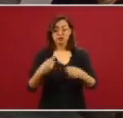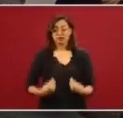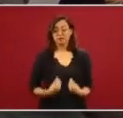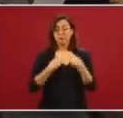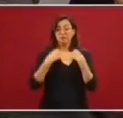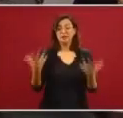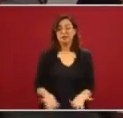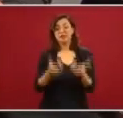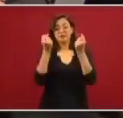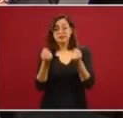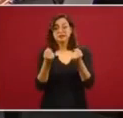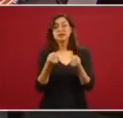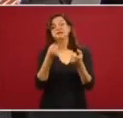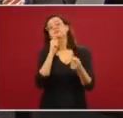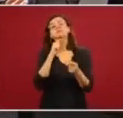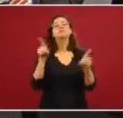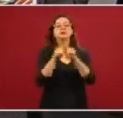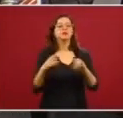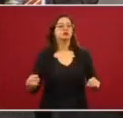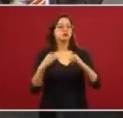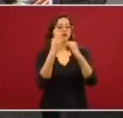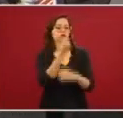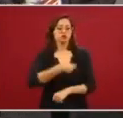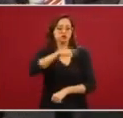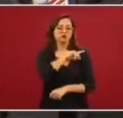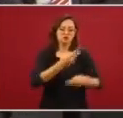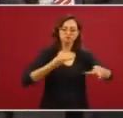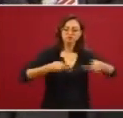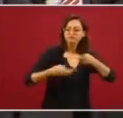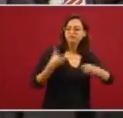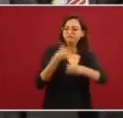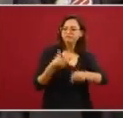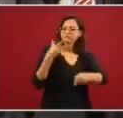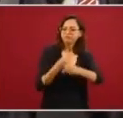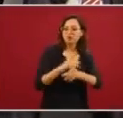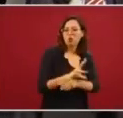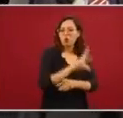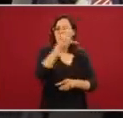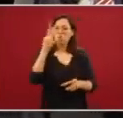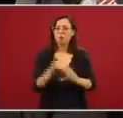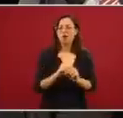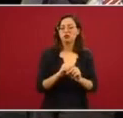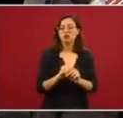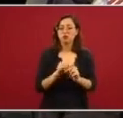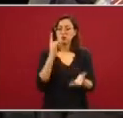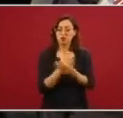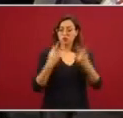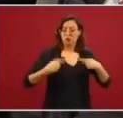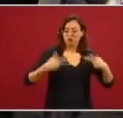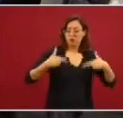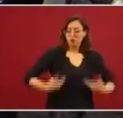una oportunidad para preparar las instituciones de salud con todos los medios que requieran con no solo con los recursos humanos adecuados